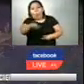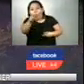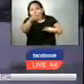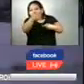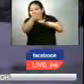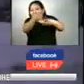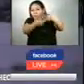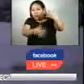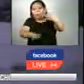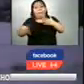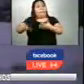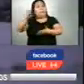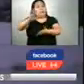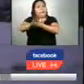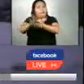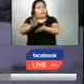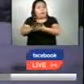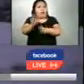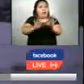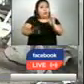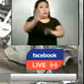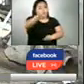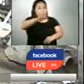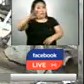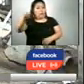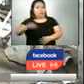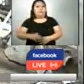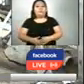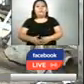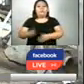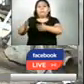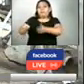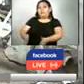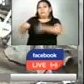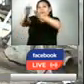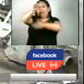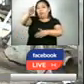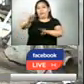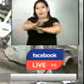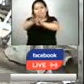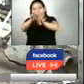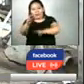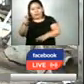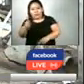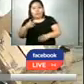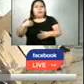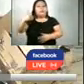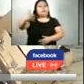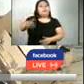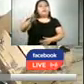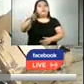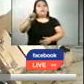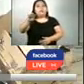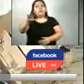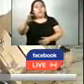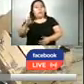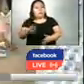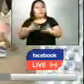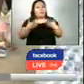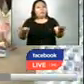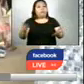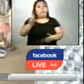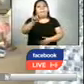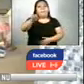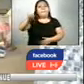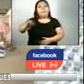que generan gastos adicionales a algunos países. El Instituto para la Economía y la Paz estima que en 2050 podría haber